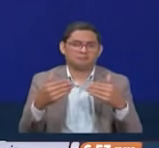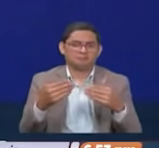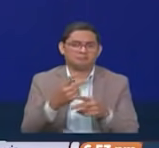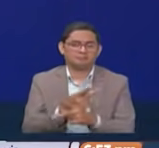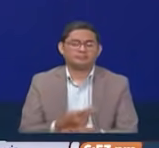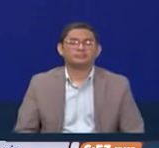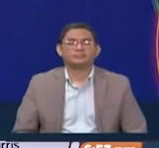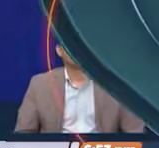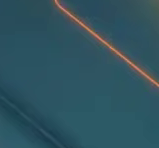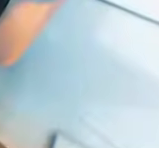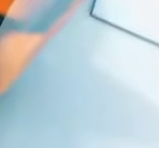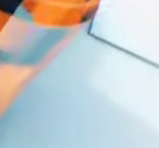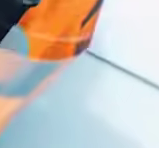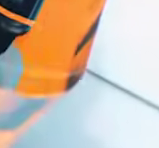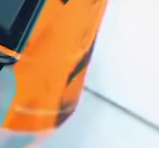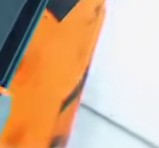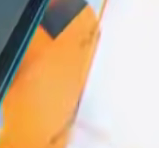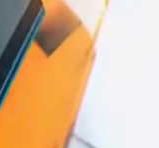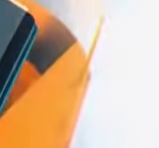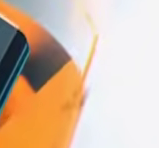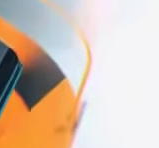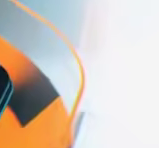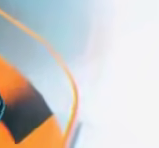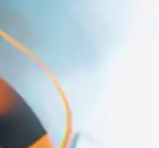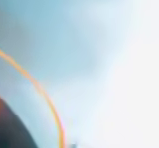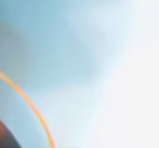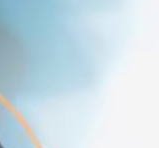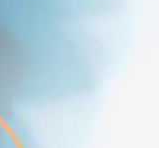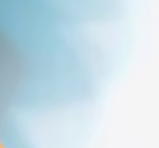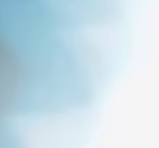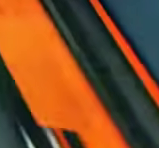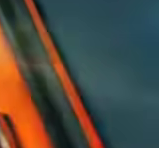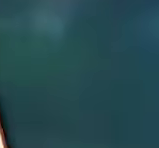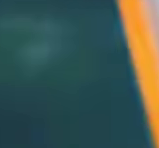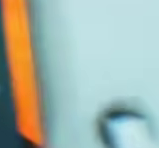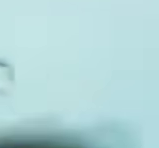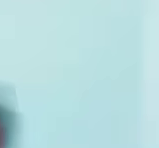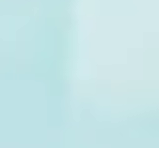protegemos panamá que dios me los bendiga